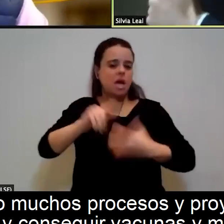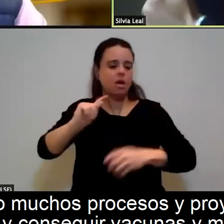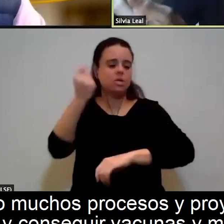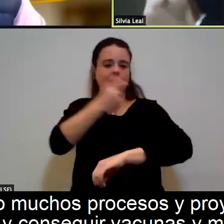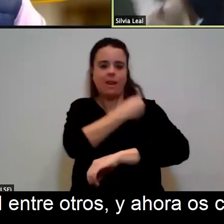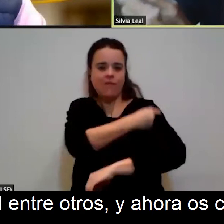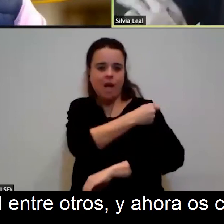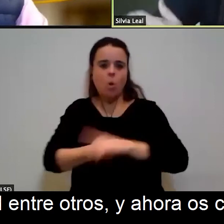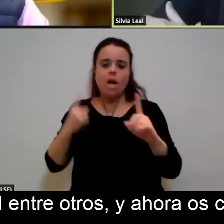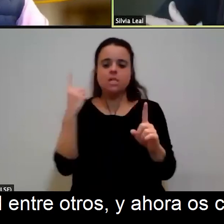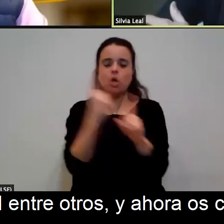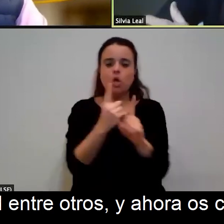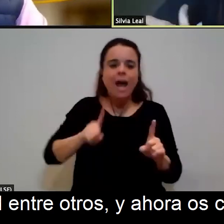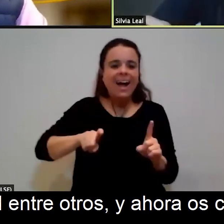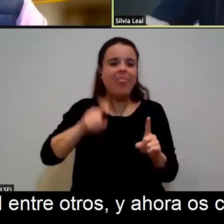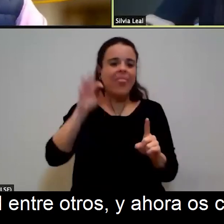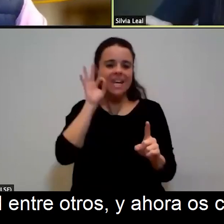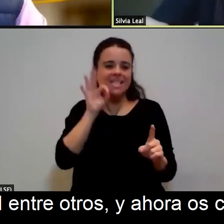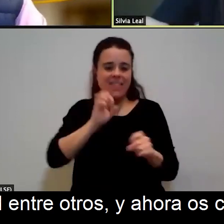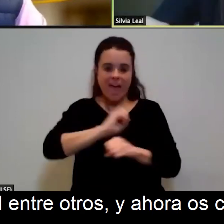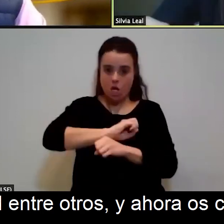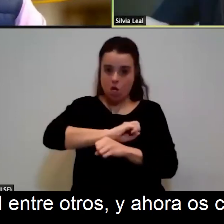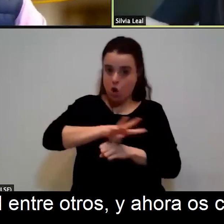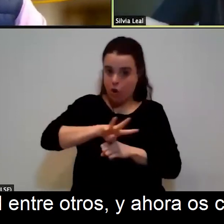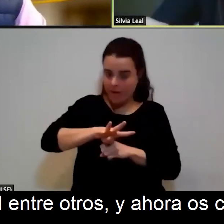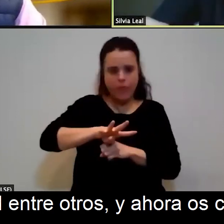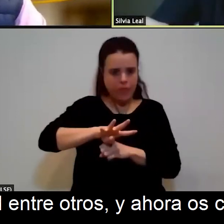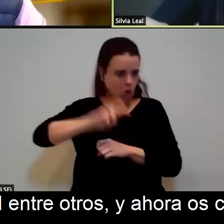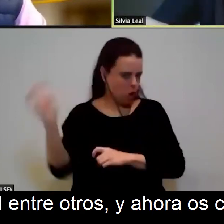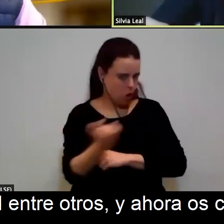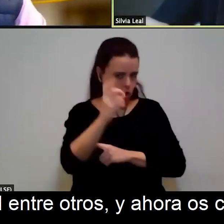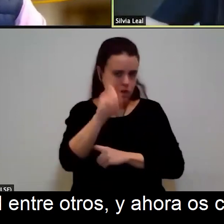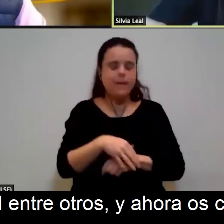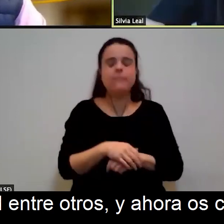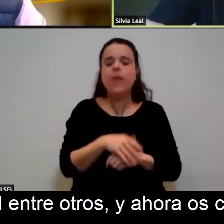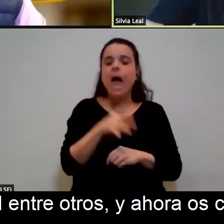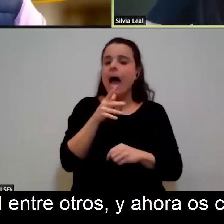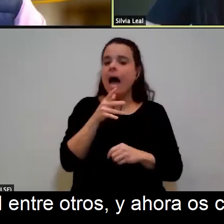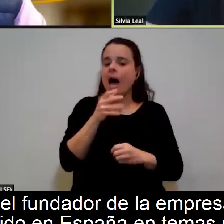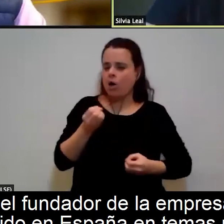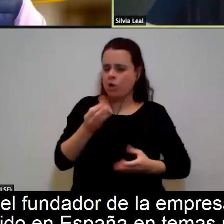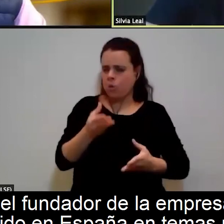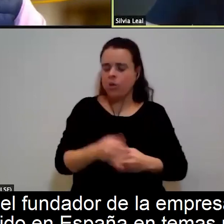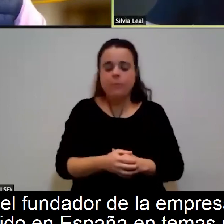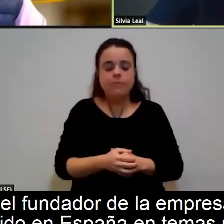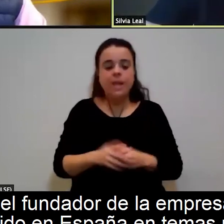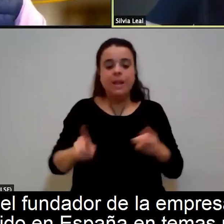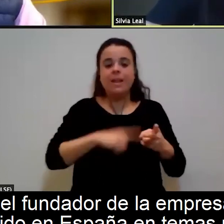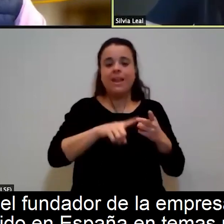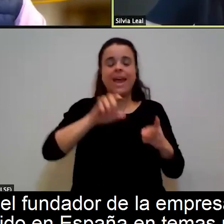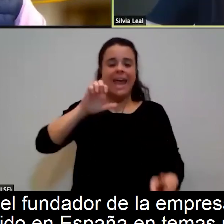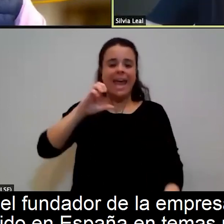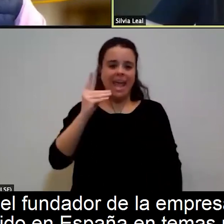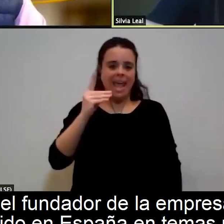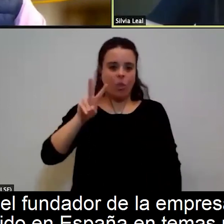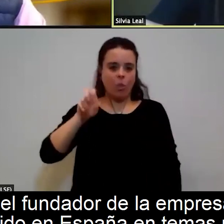para el cáncer, SIDA y el COVID, entre otros, y ahora os cuento si queréis cómo lo hacen. Y luego también Eduardo Anitua,